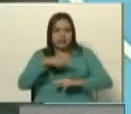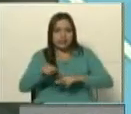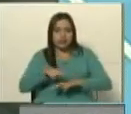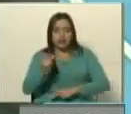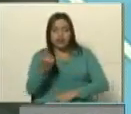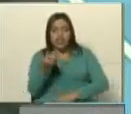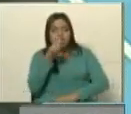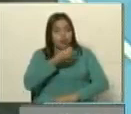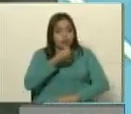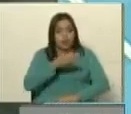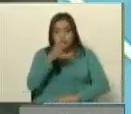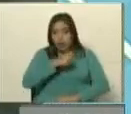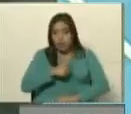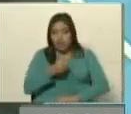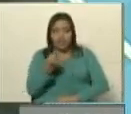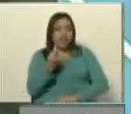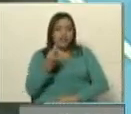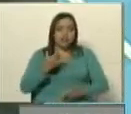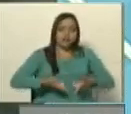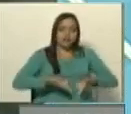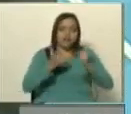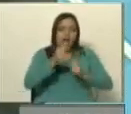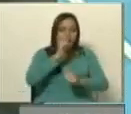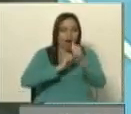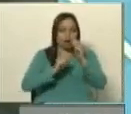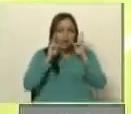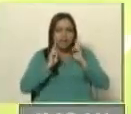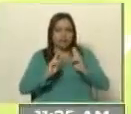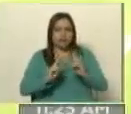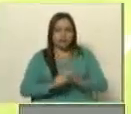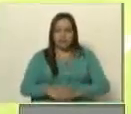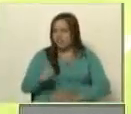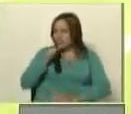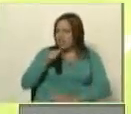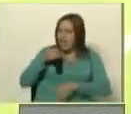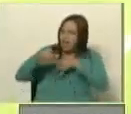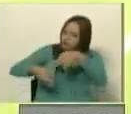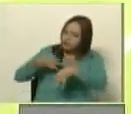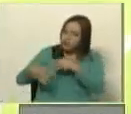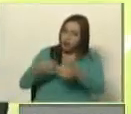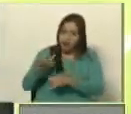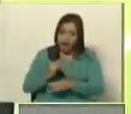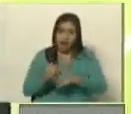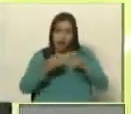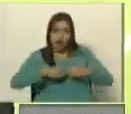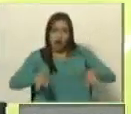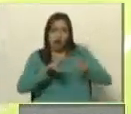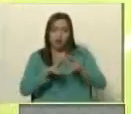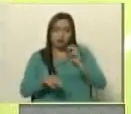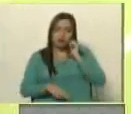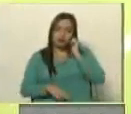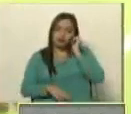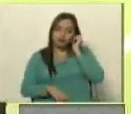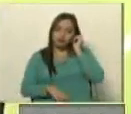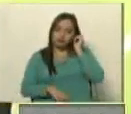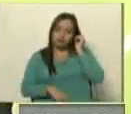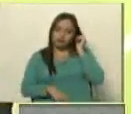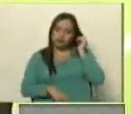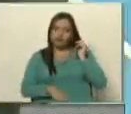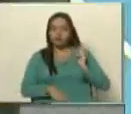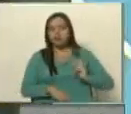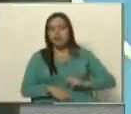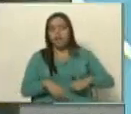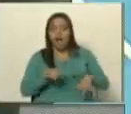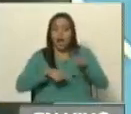malnutrición y la falta de acceso a agua limpia, agua potable. ¿Quién habló ahí? Ahí habló la ONU, ahí habló la Corte Penal Internacional, ¿hay alguna investigación?